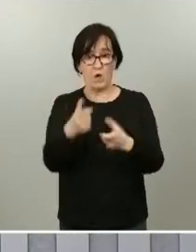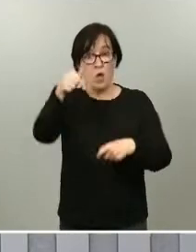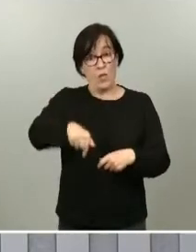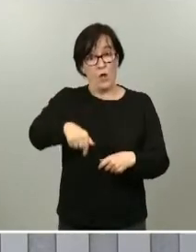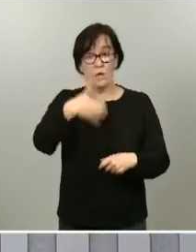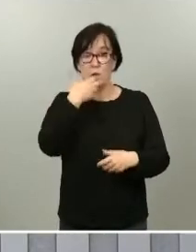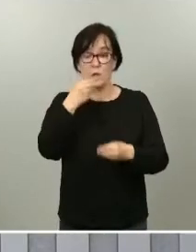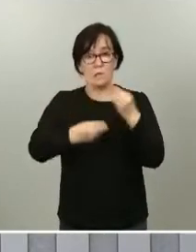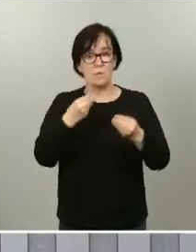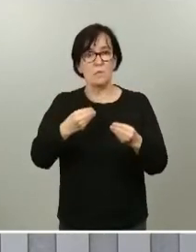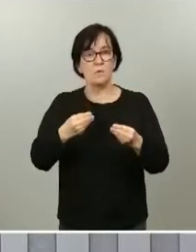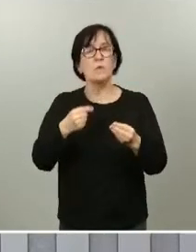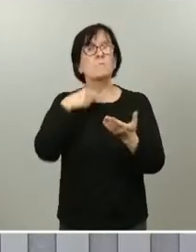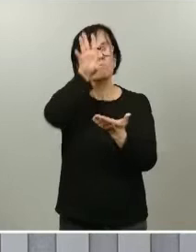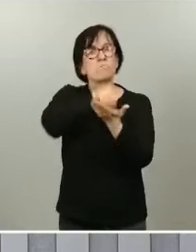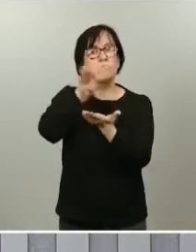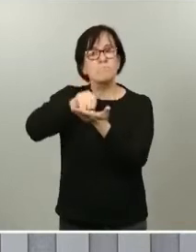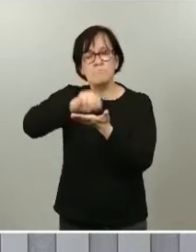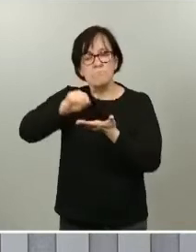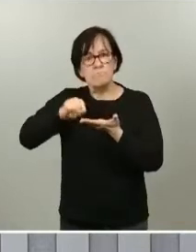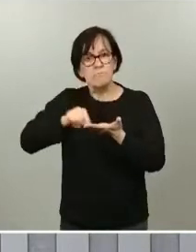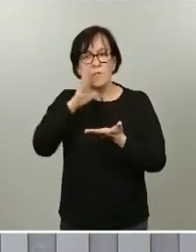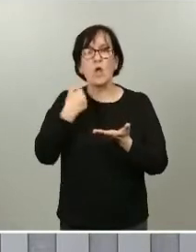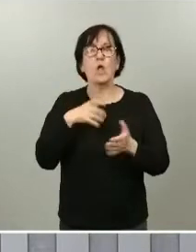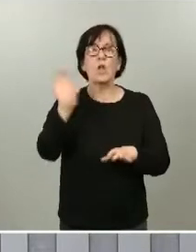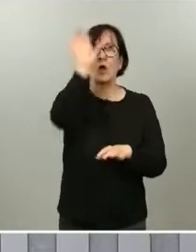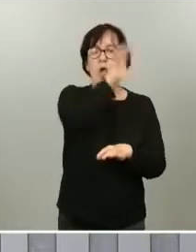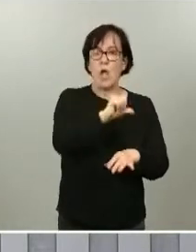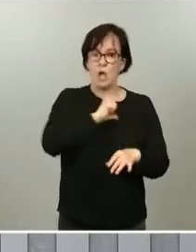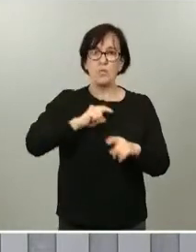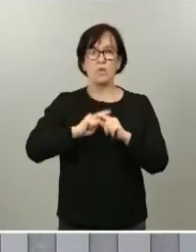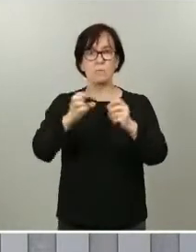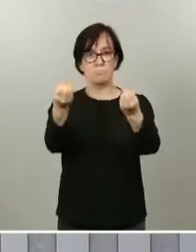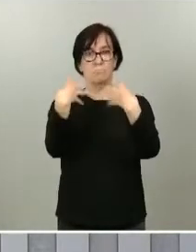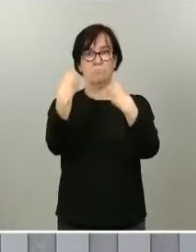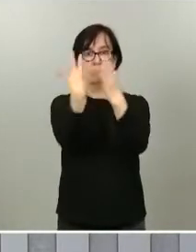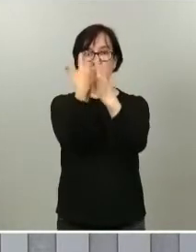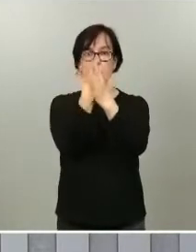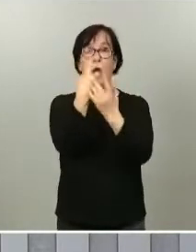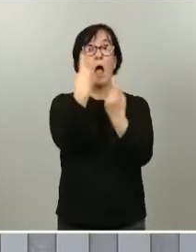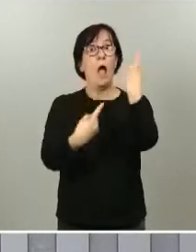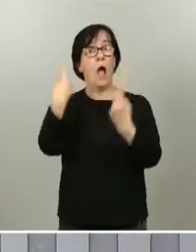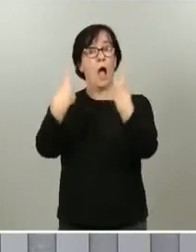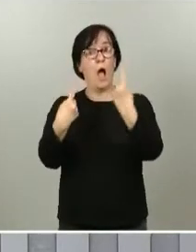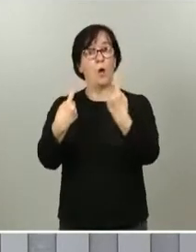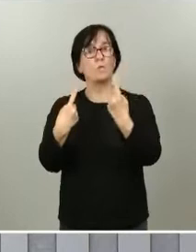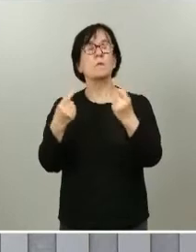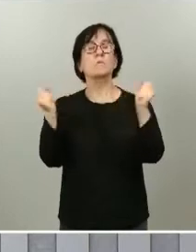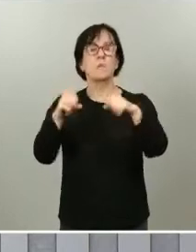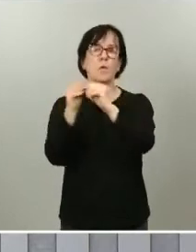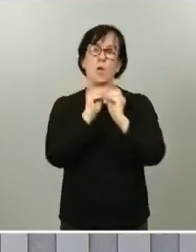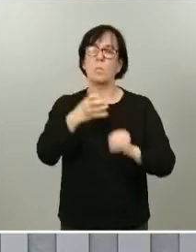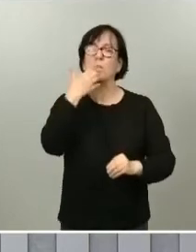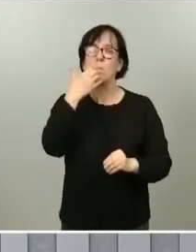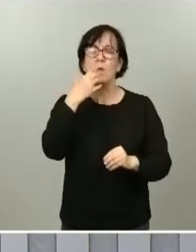tomado nota de las cuestiones que las comunidades autónomas nos han trasladado algunas de forma unánime por ejemplo la conveniencia